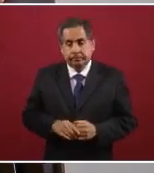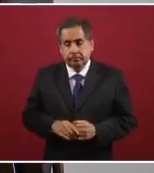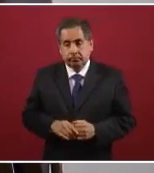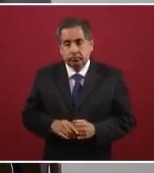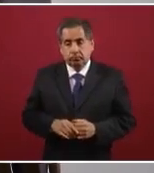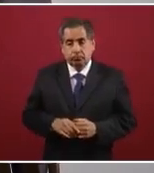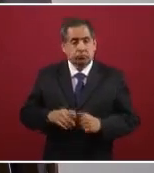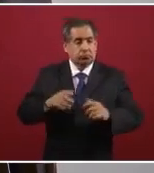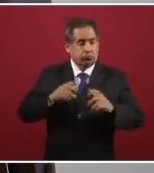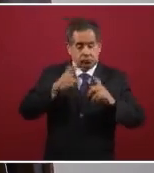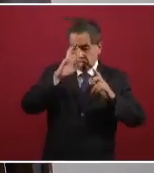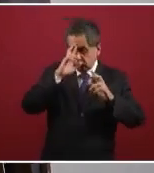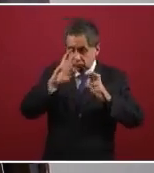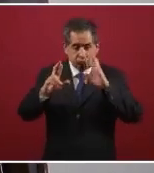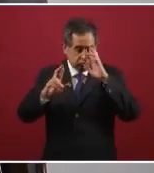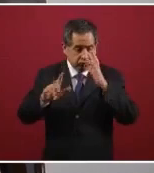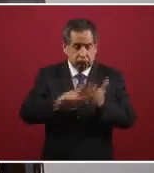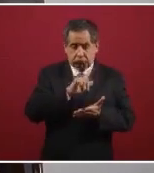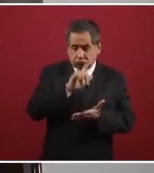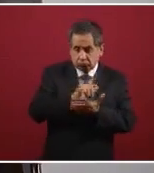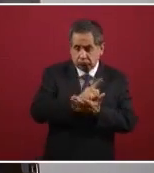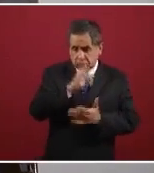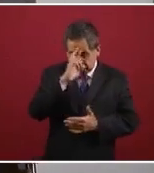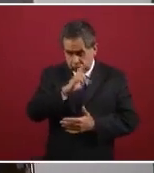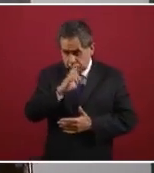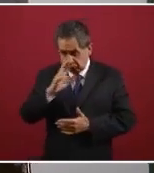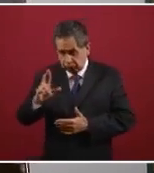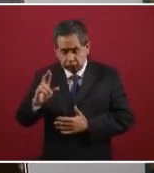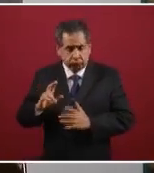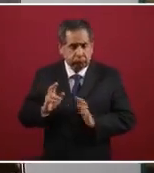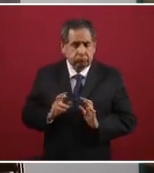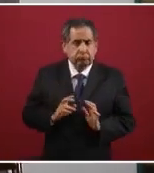era respetuoso de la ley y se cuidaba